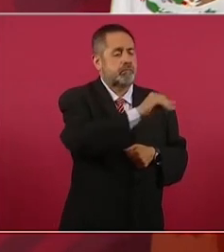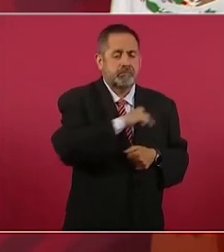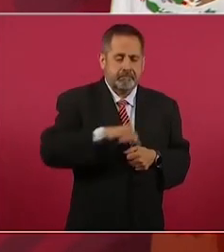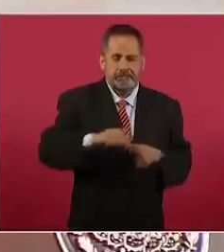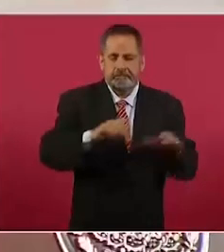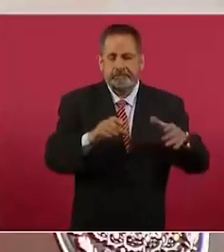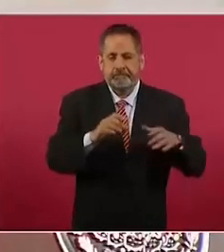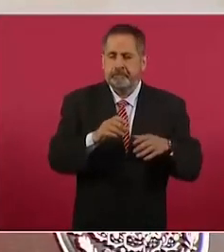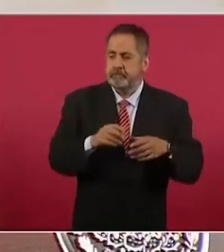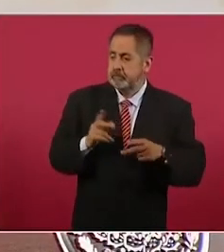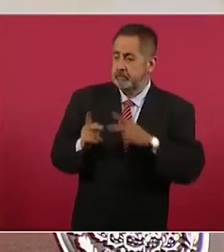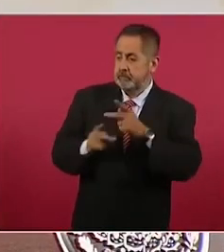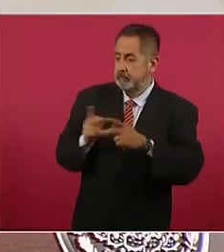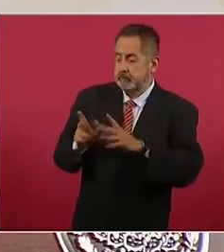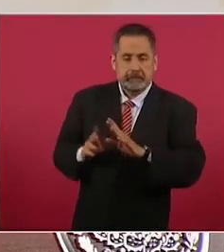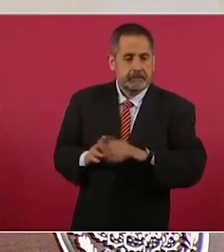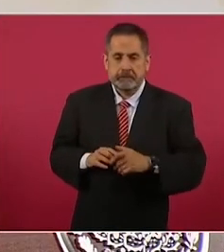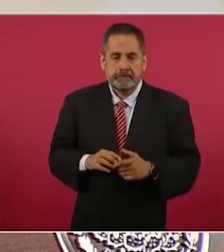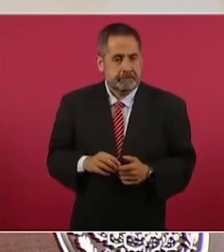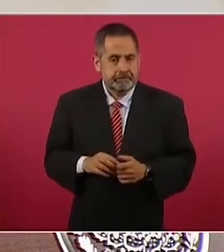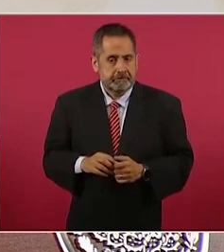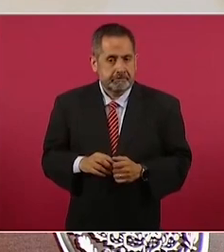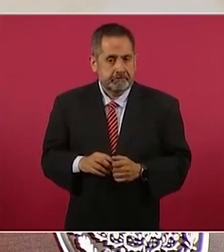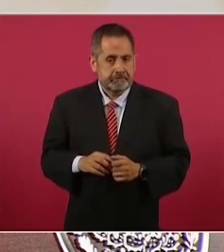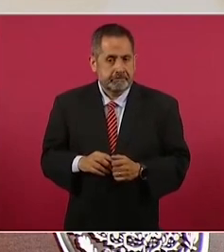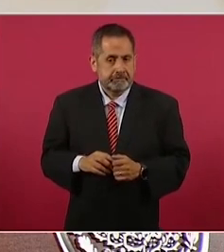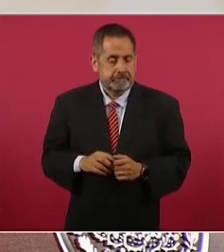y para